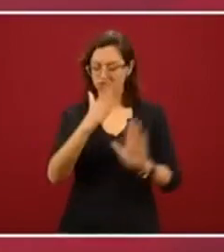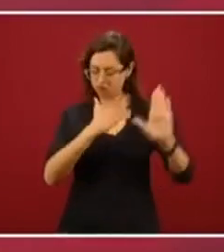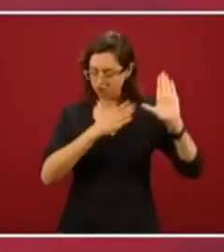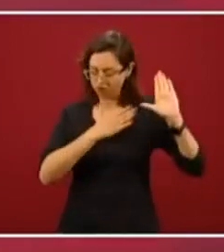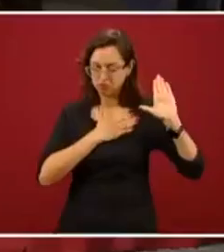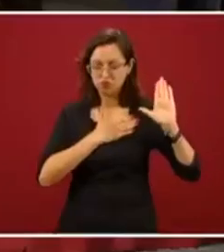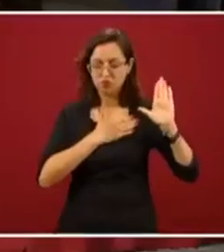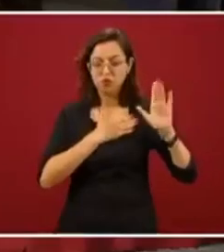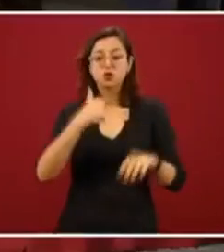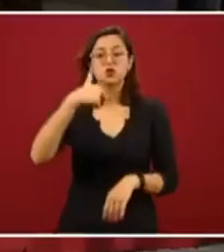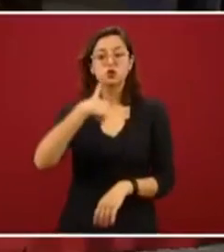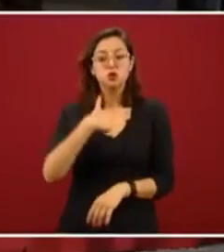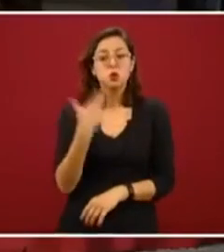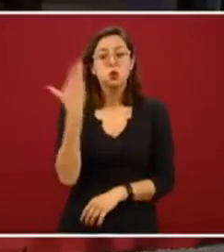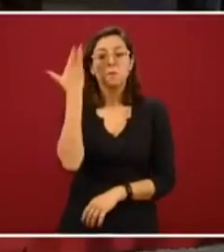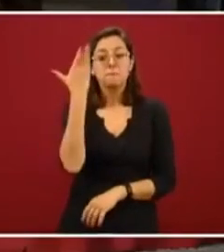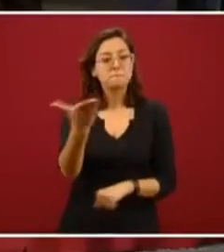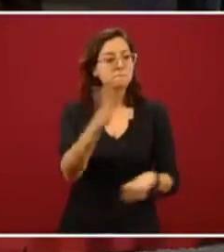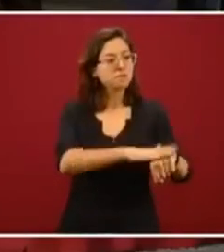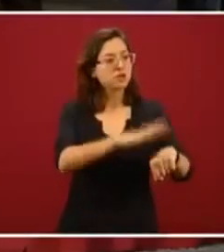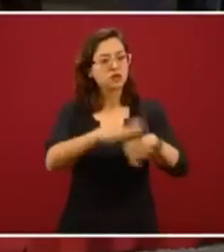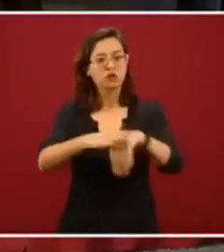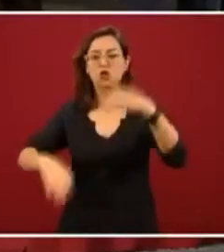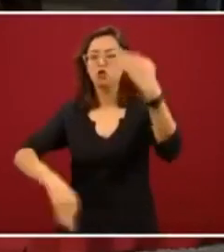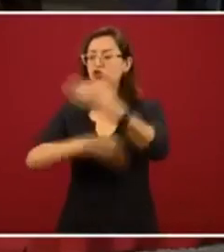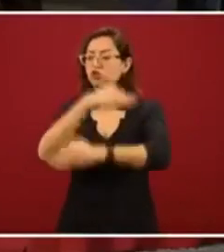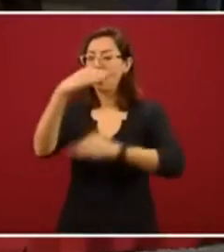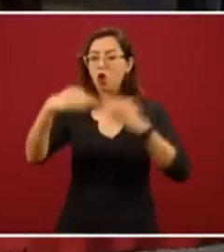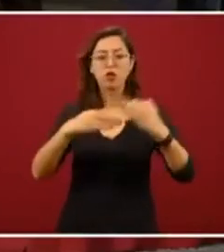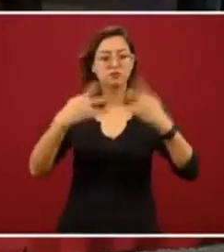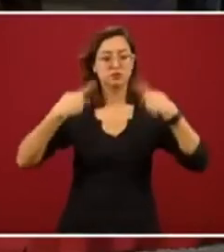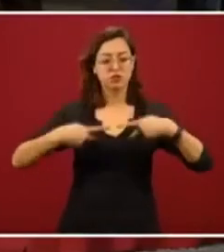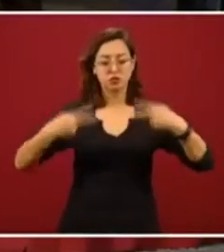Solicito a todos los empresarios